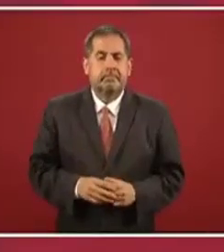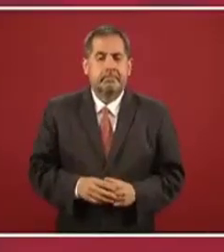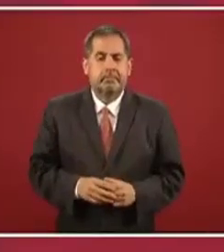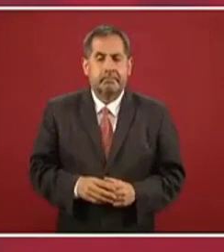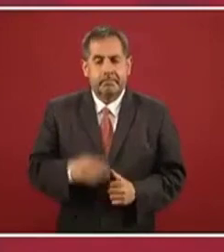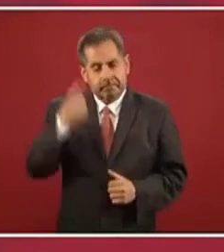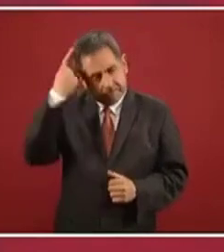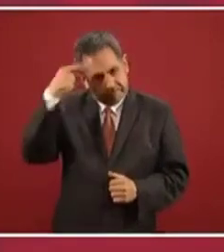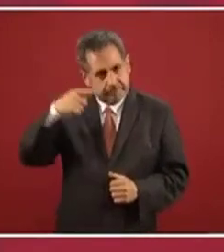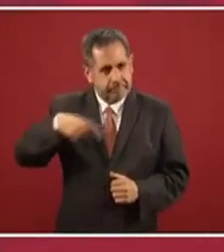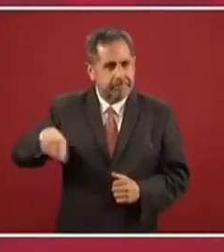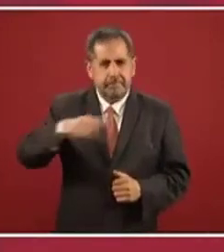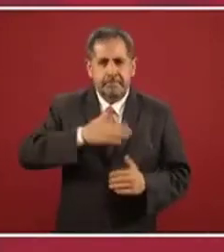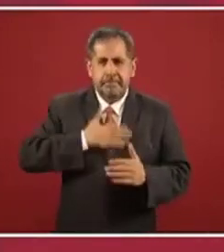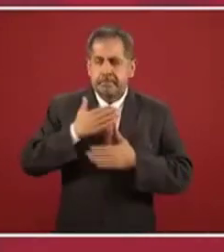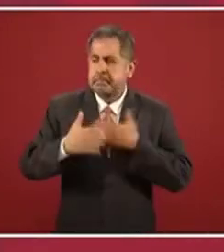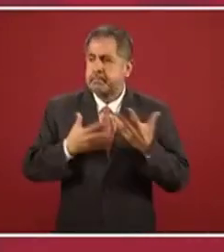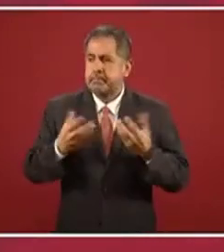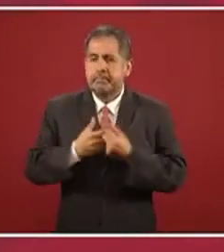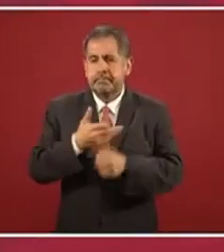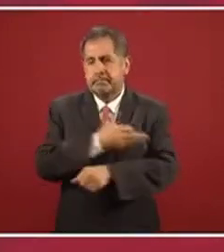y de convivencia con la familia.